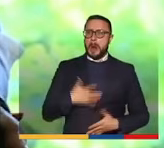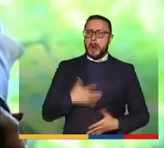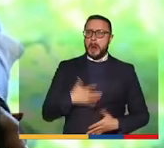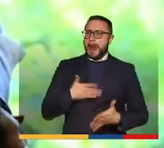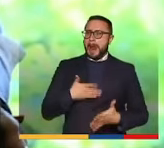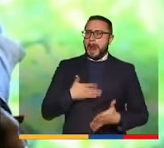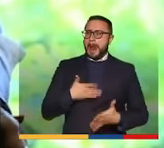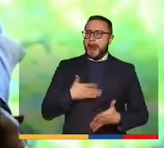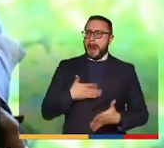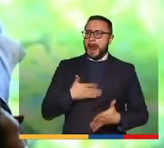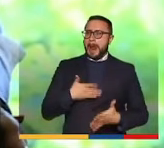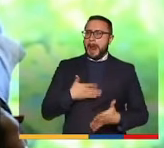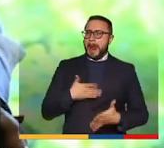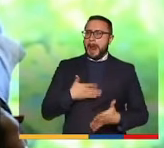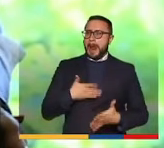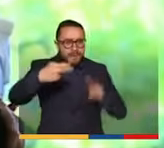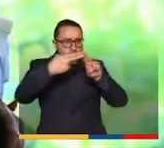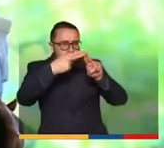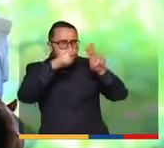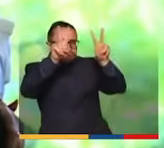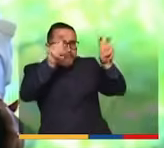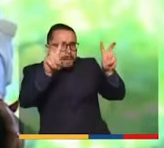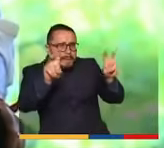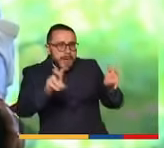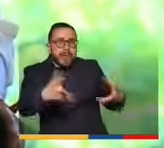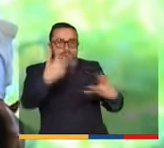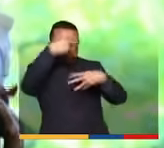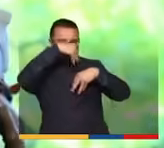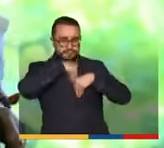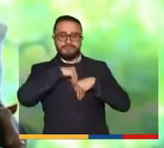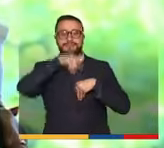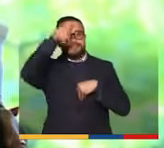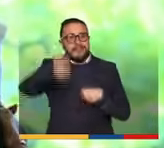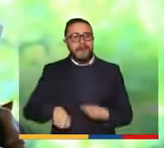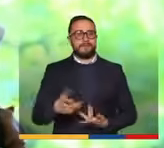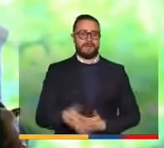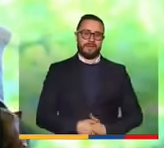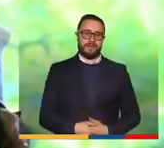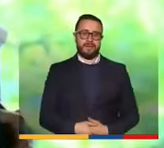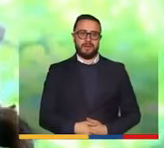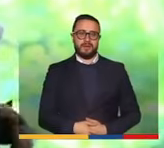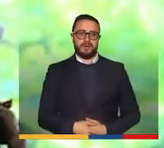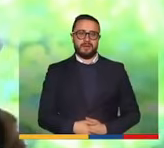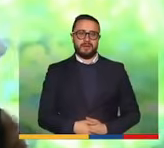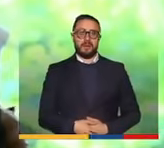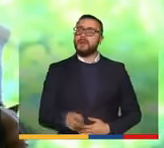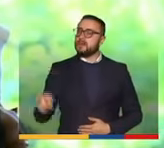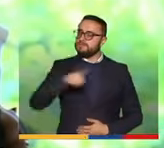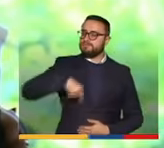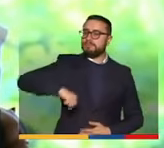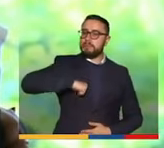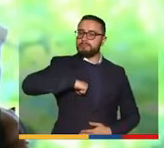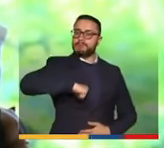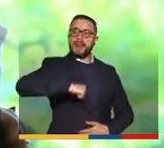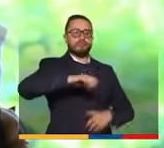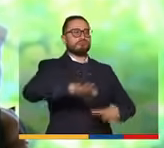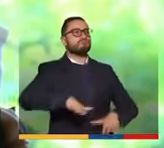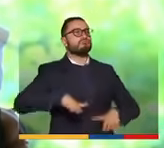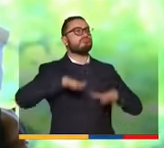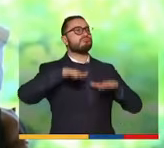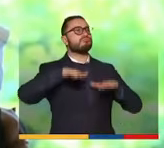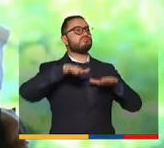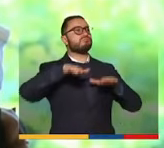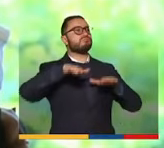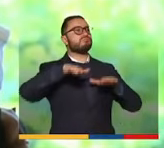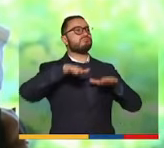conocer de estos temas bien y utilizar el derecho que les dio el pueblo de representarnos